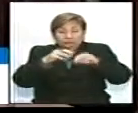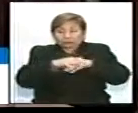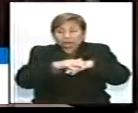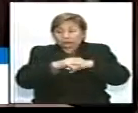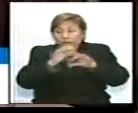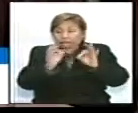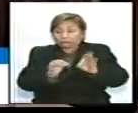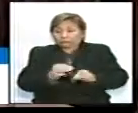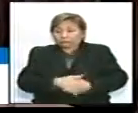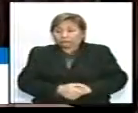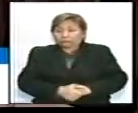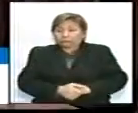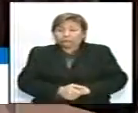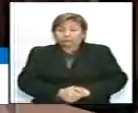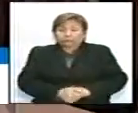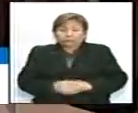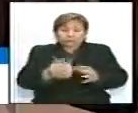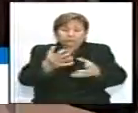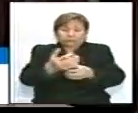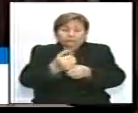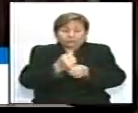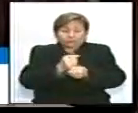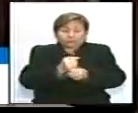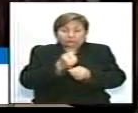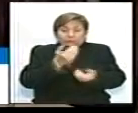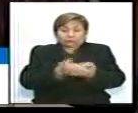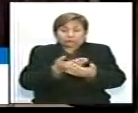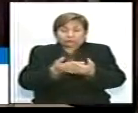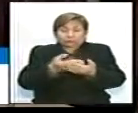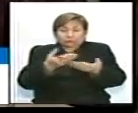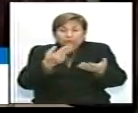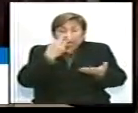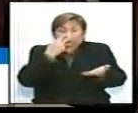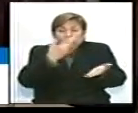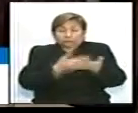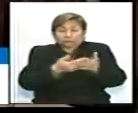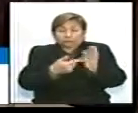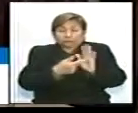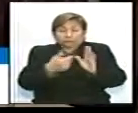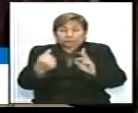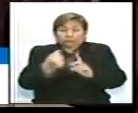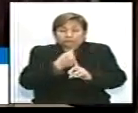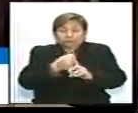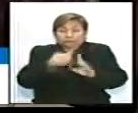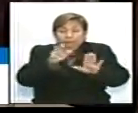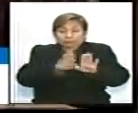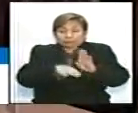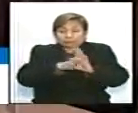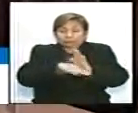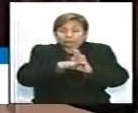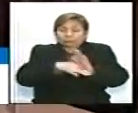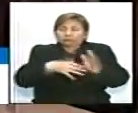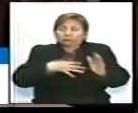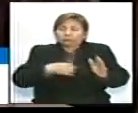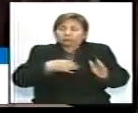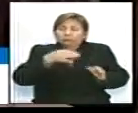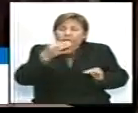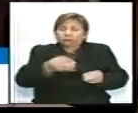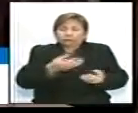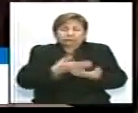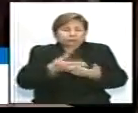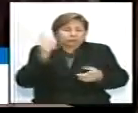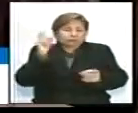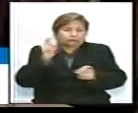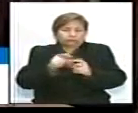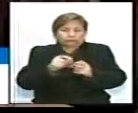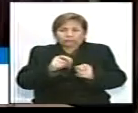inmediata de obtenerse los elementos de convicción que prueben la agresión contra estos menores de edad, señor. Le aseguro que no pararemos